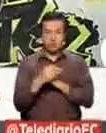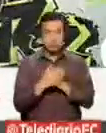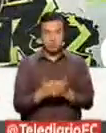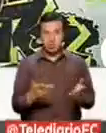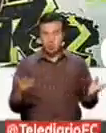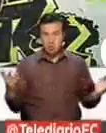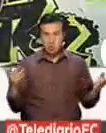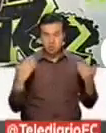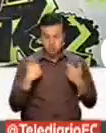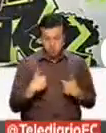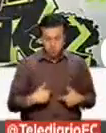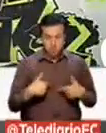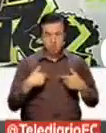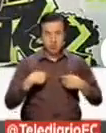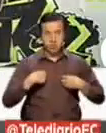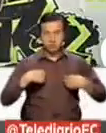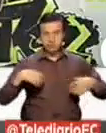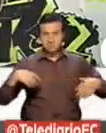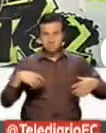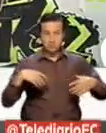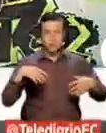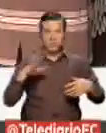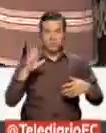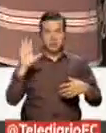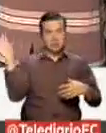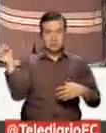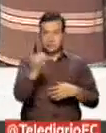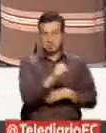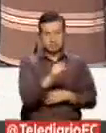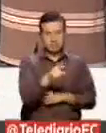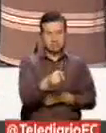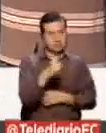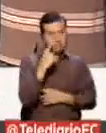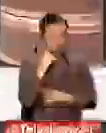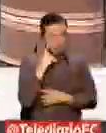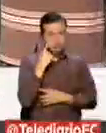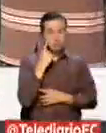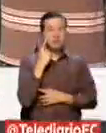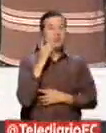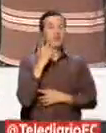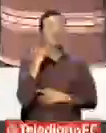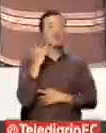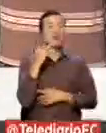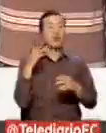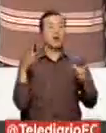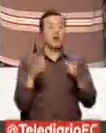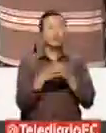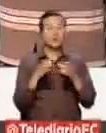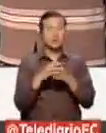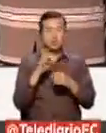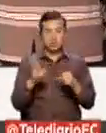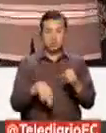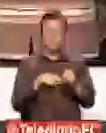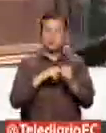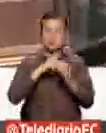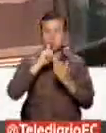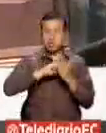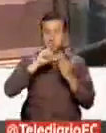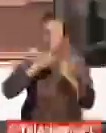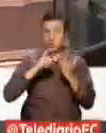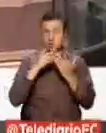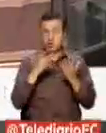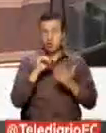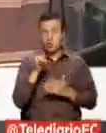sea, si vestimos ancho, ya a la pared. Y por ello, ahora aspiran a formar una Asociación Nacional de Grafiteros.